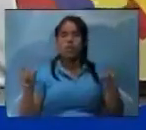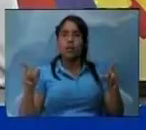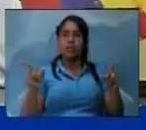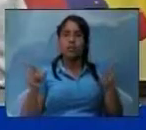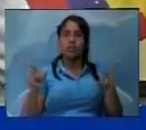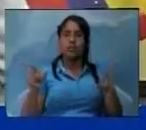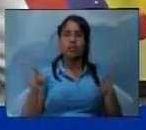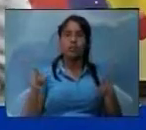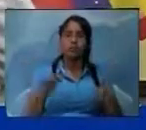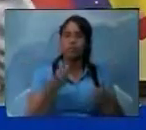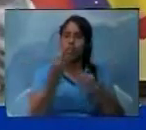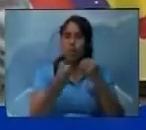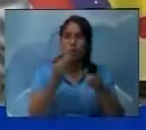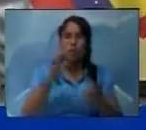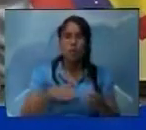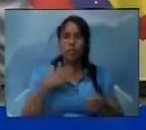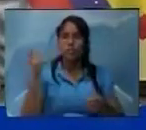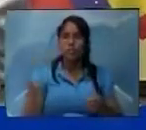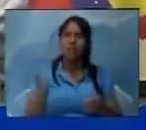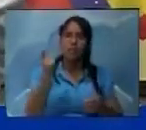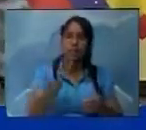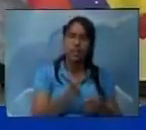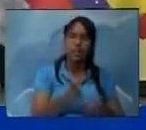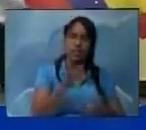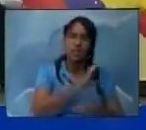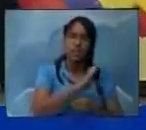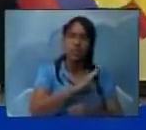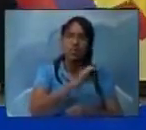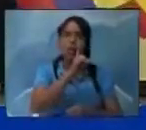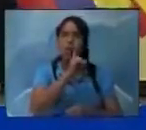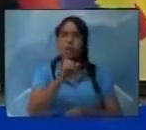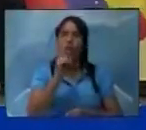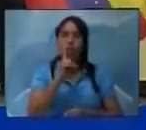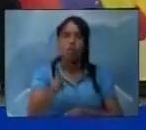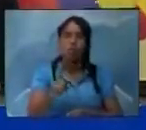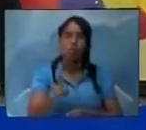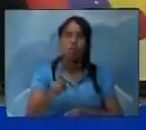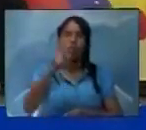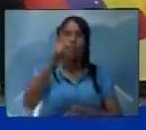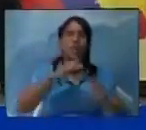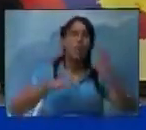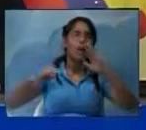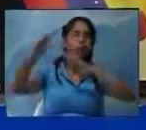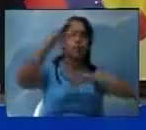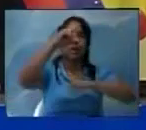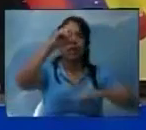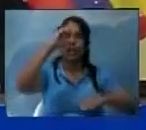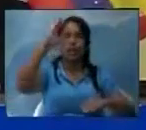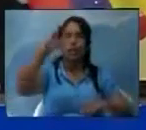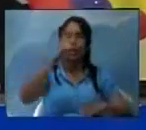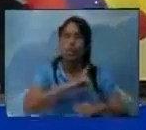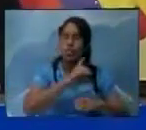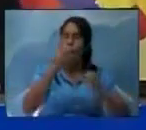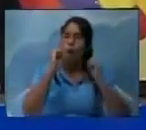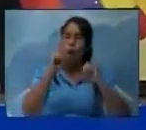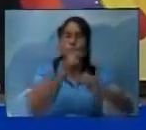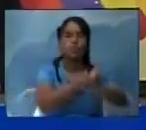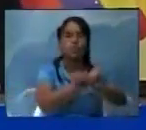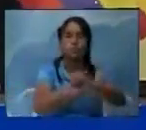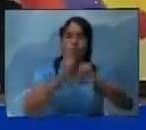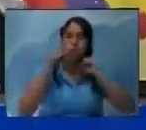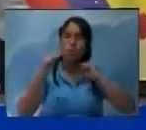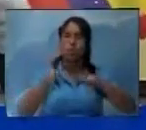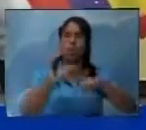hermano, ¿cómo puede la gente tomar el nombre del Altísimo, el Dios omnipotente,